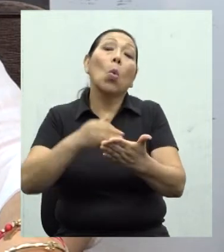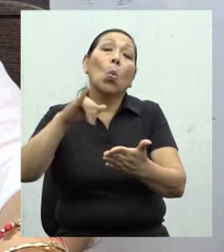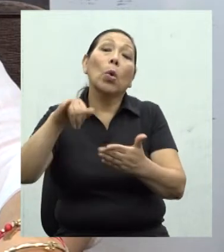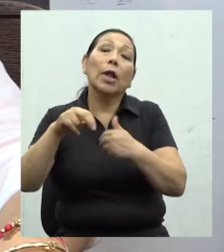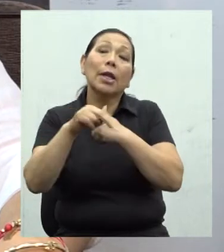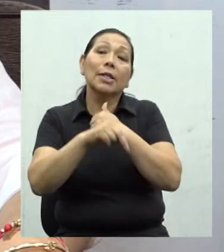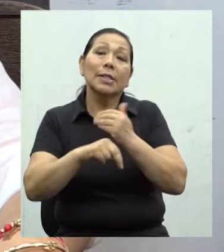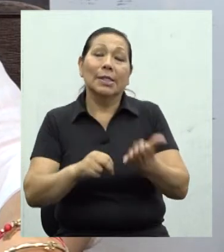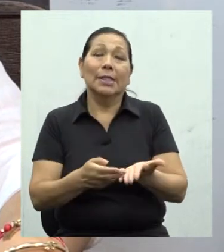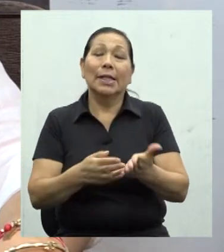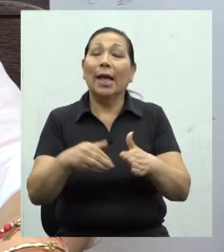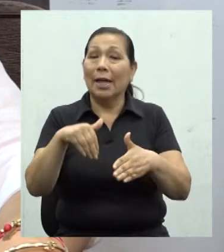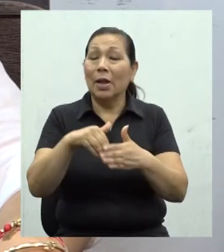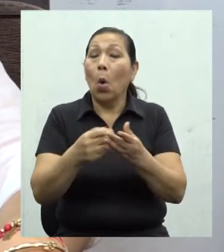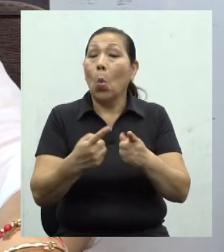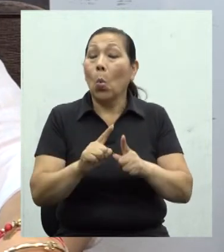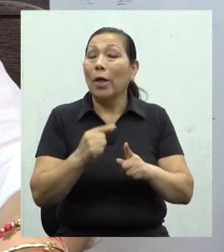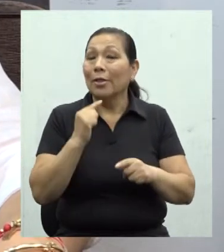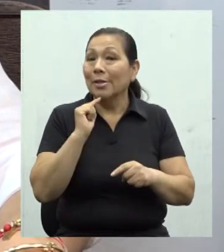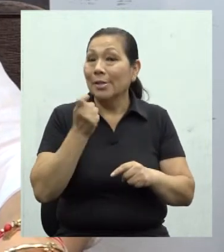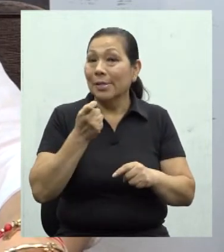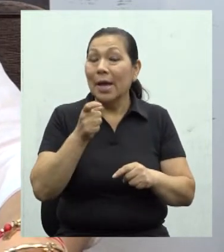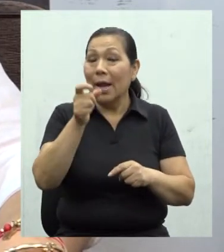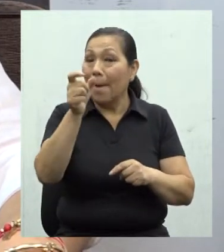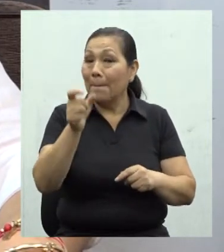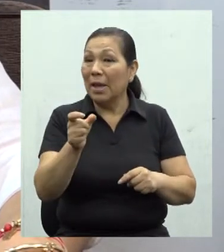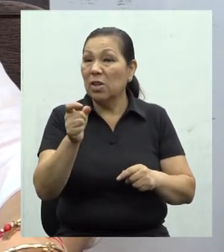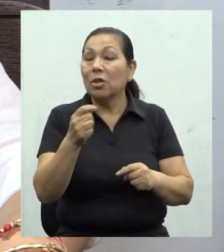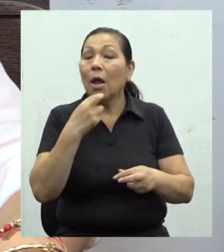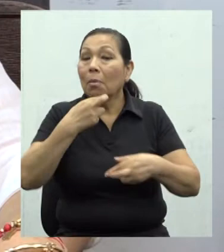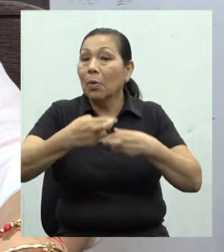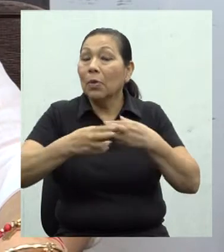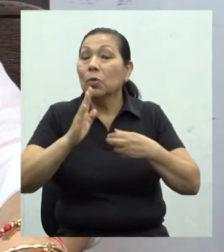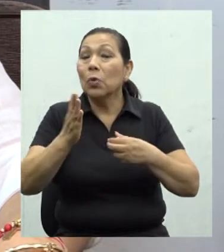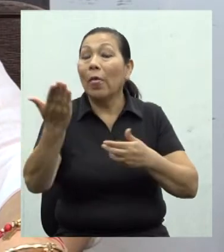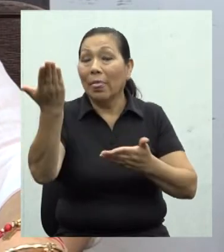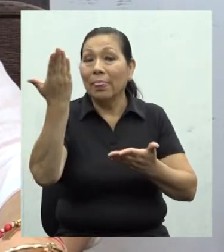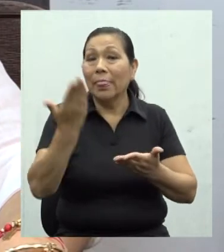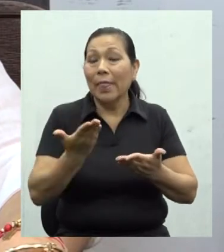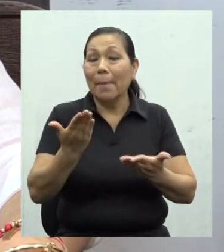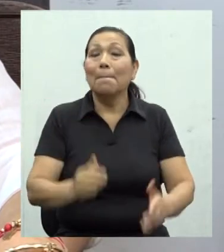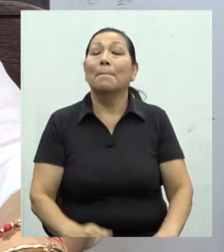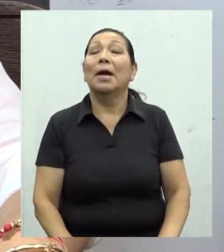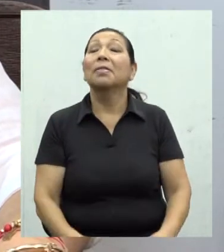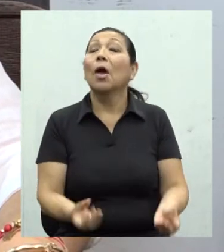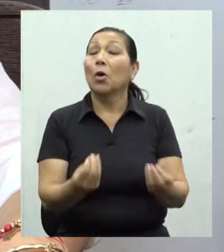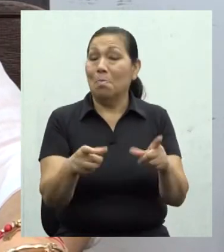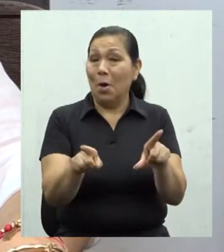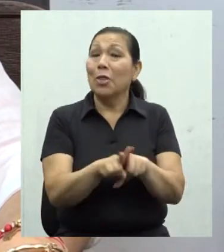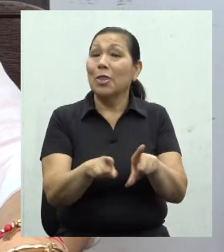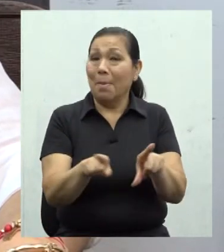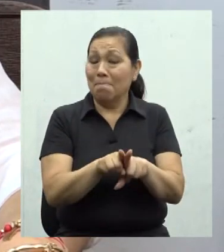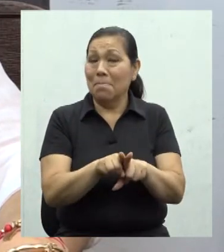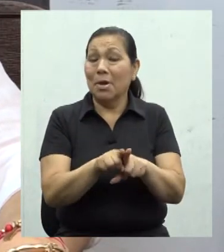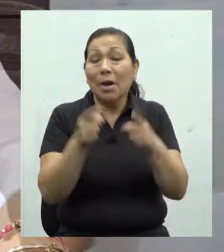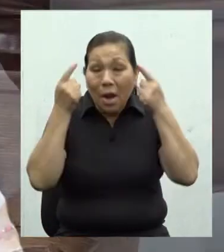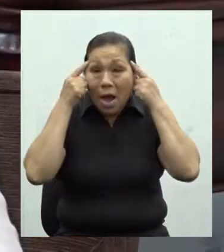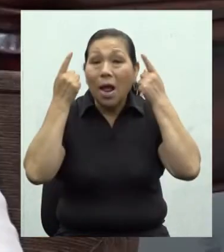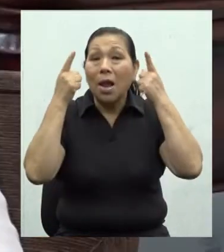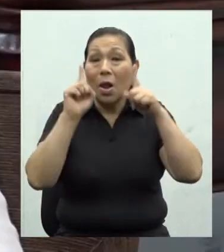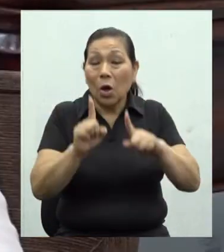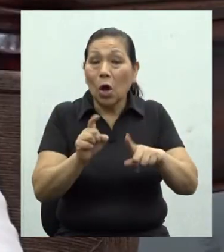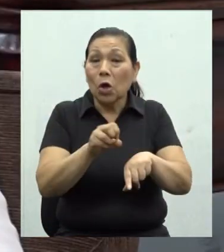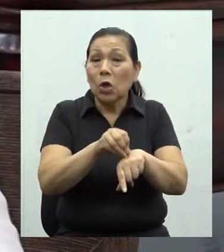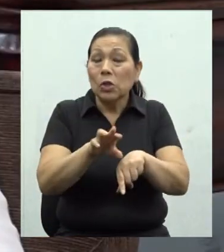Jurado Nacional de Elecciones cuando sean los ciudadanos quienes promueven la demanda, también el acuerdo